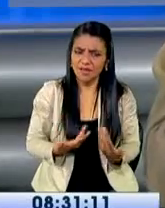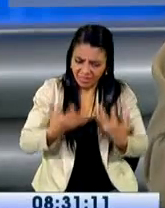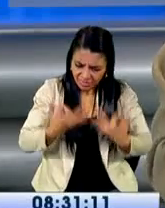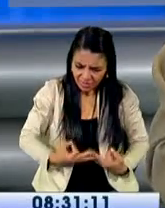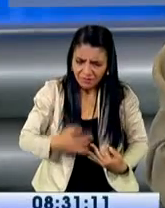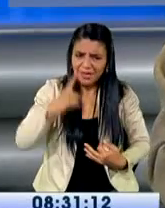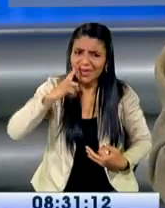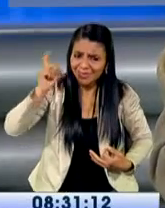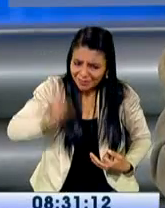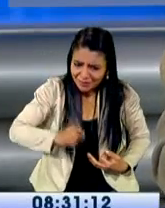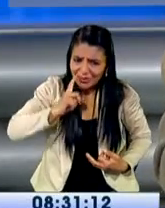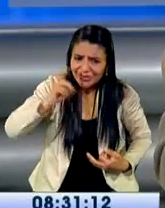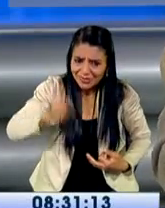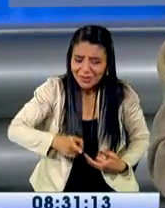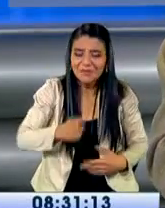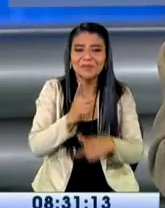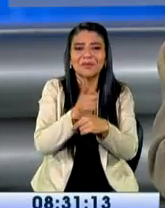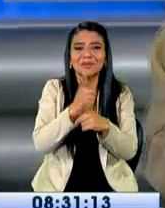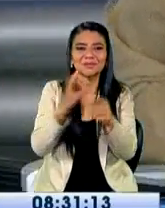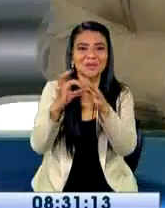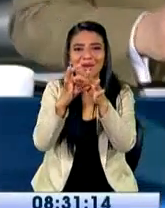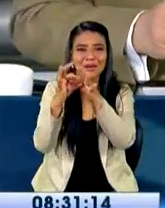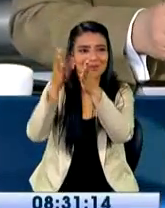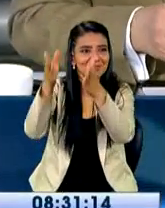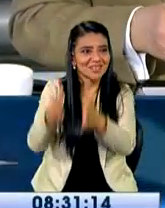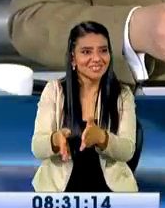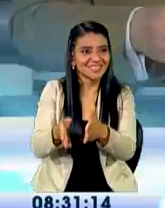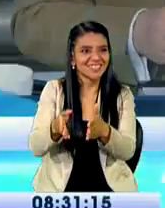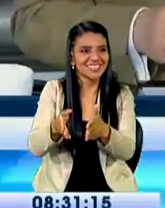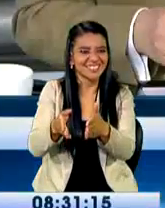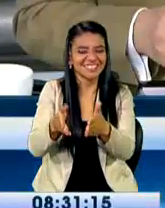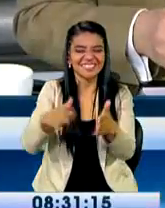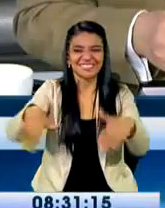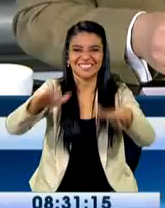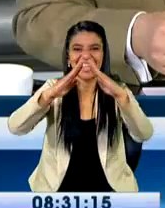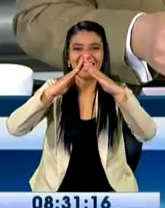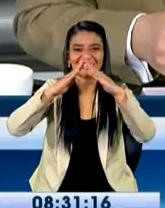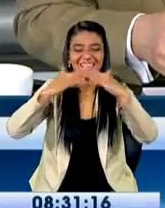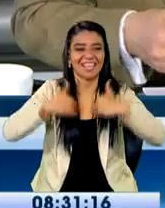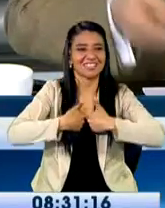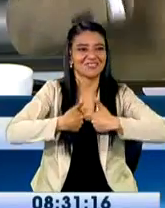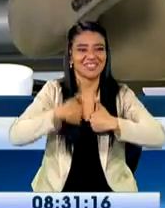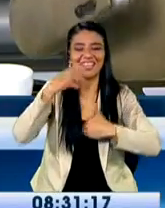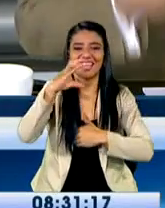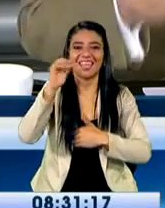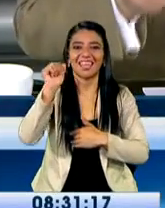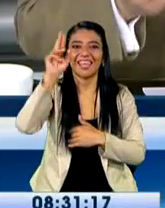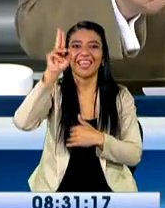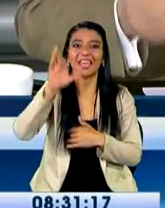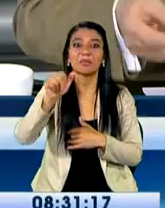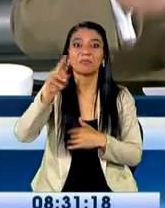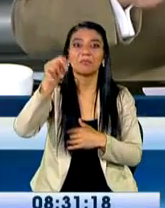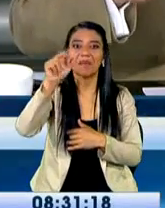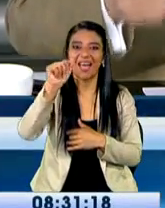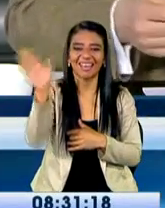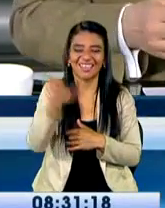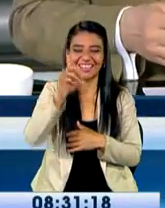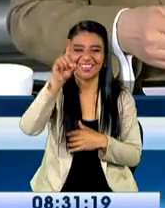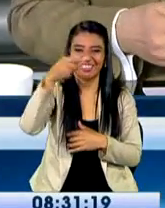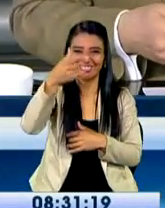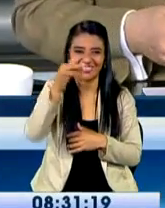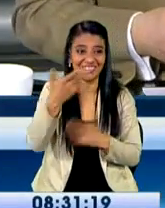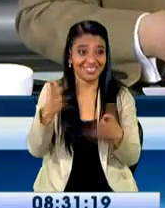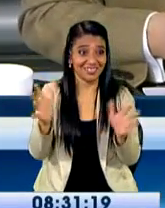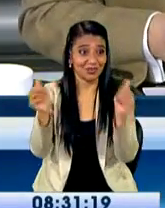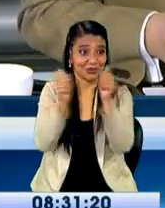Para eso, Sophie Vintimilla está en vivo, ahí, desde el refugio de animales, Catman y Doggin, en el sur de Quito. Estamos juntos a los